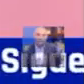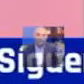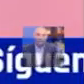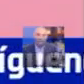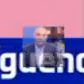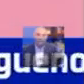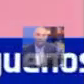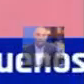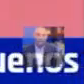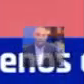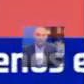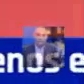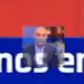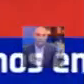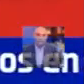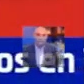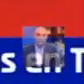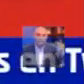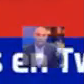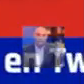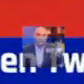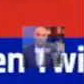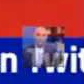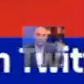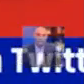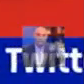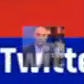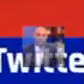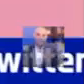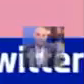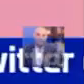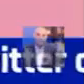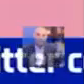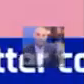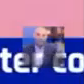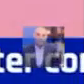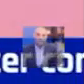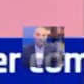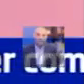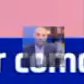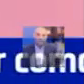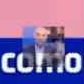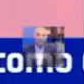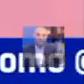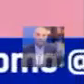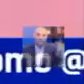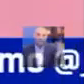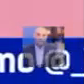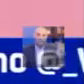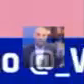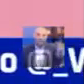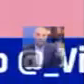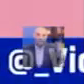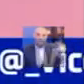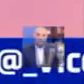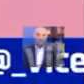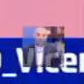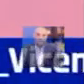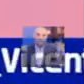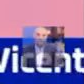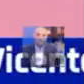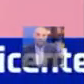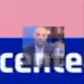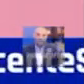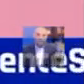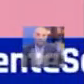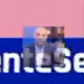más tweets? ¿Por qué veo más notas de medios tradicionalistas? Decir, Iván Duque dijo que la única forma para